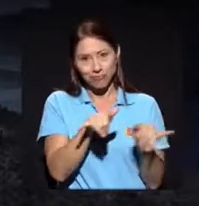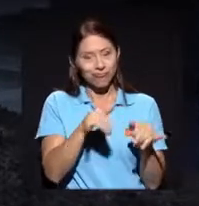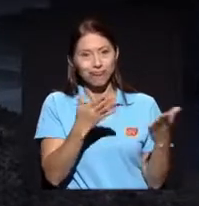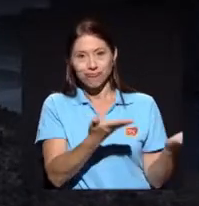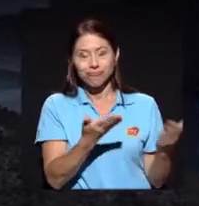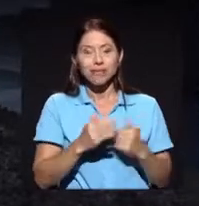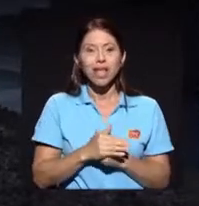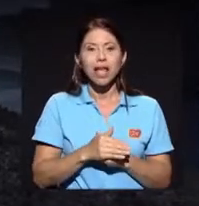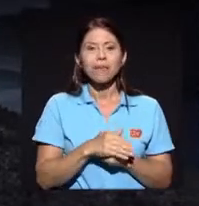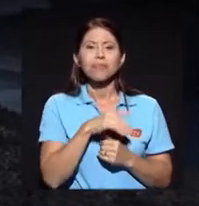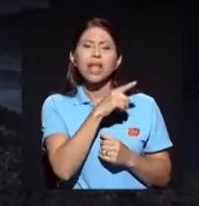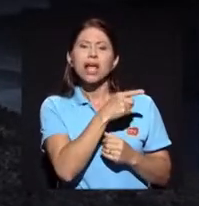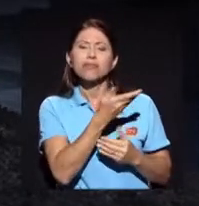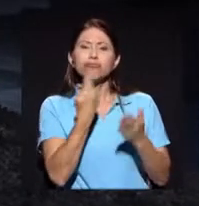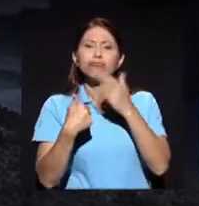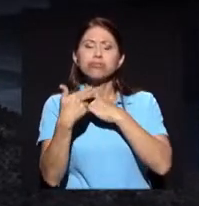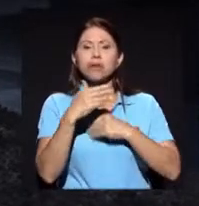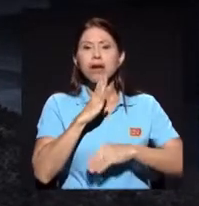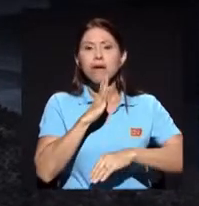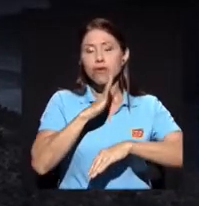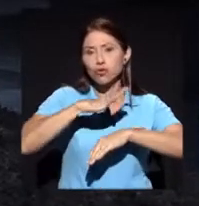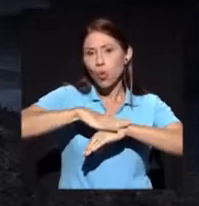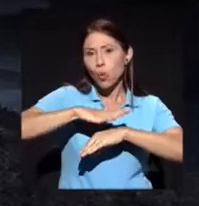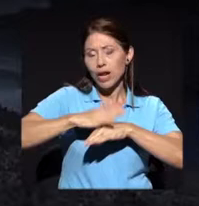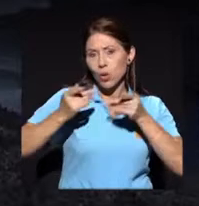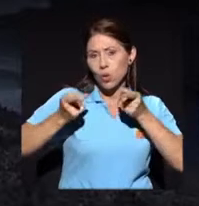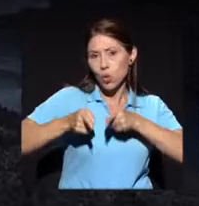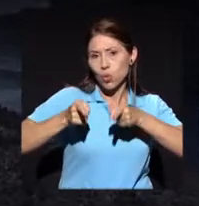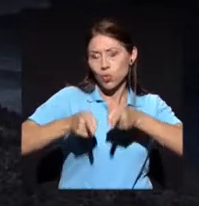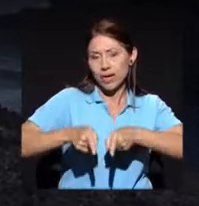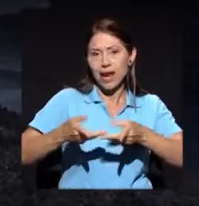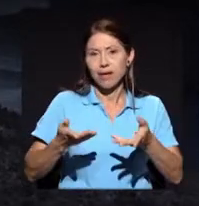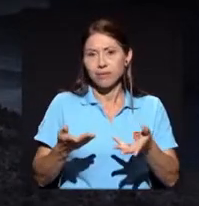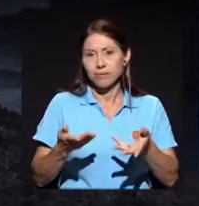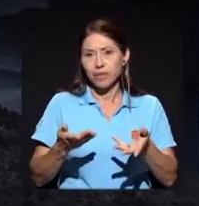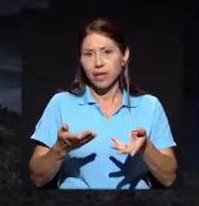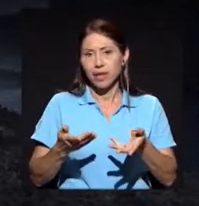sobre lo que ocurría